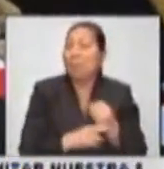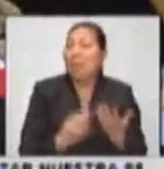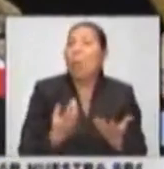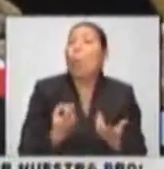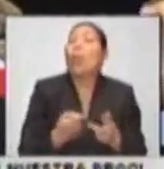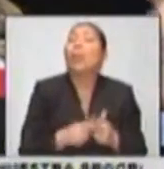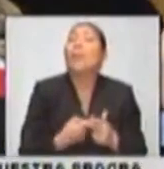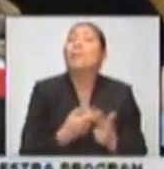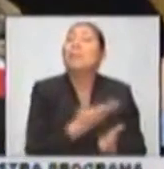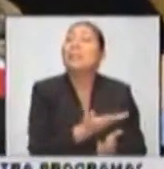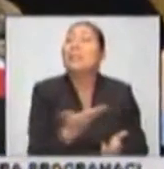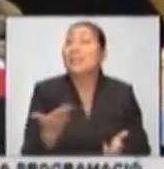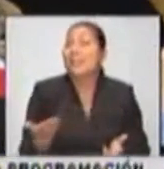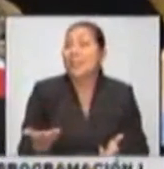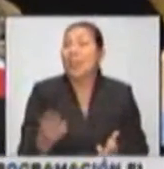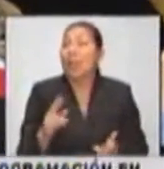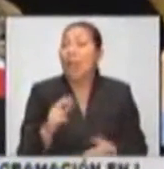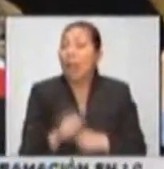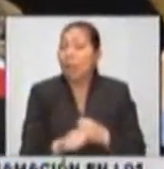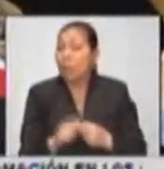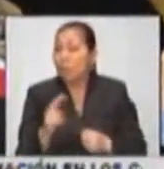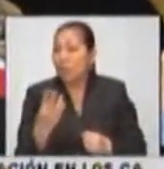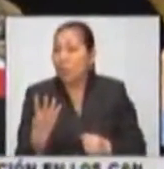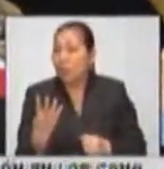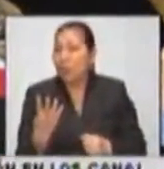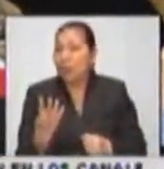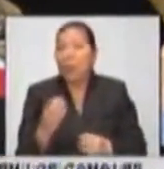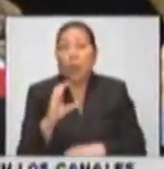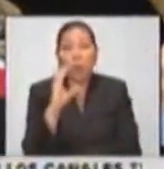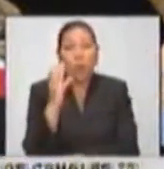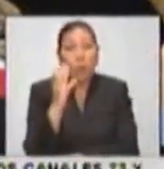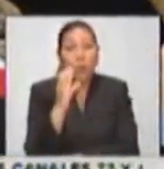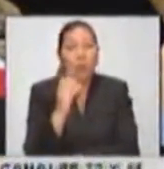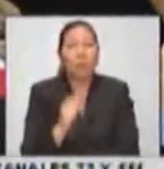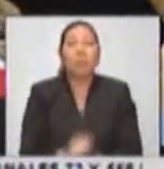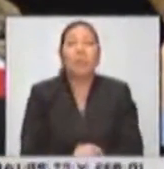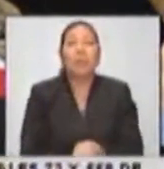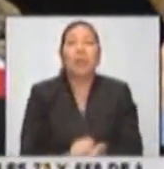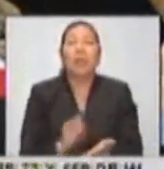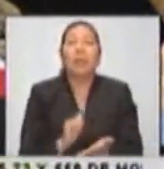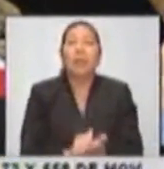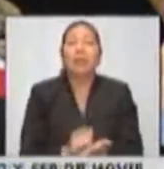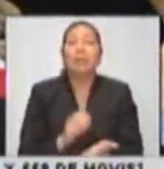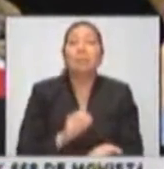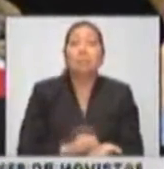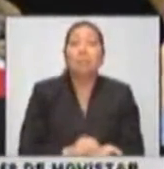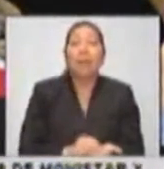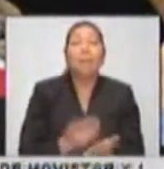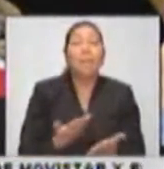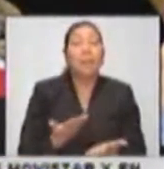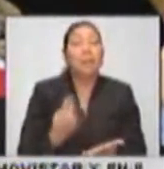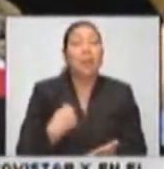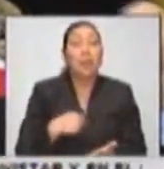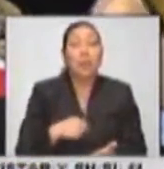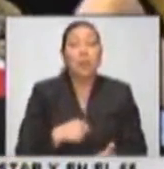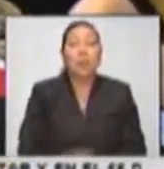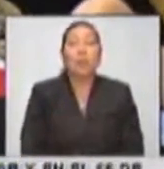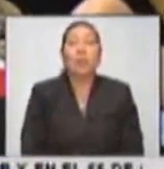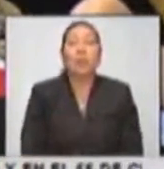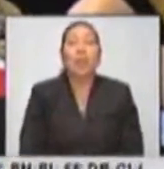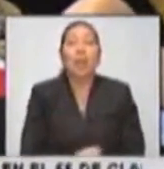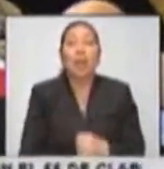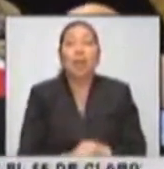ellos, o sea, algunos el 2004, Colombia creo que es el que más se parece a nosotros, ¿no es cierto?, desde